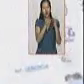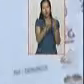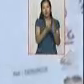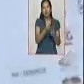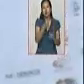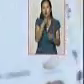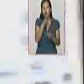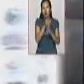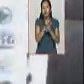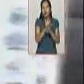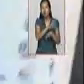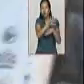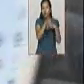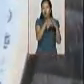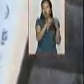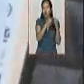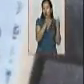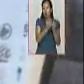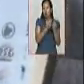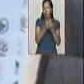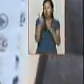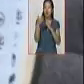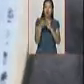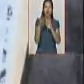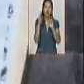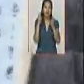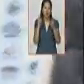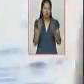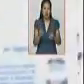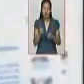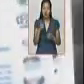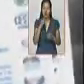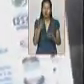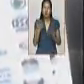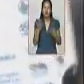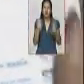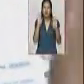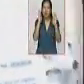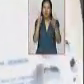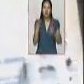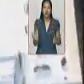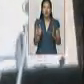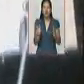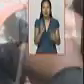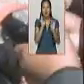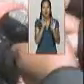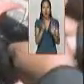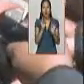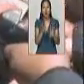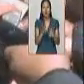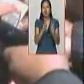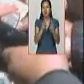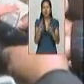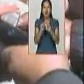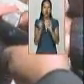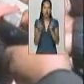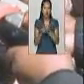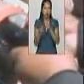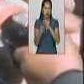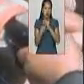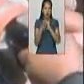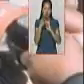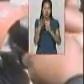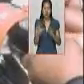en contra del candidato presidencial del pdc por incitar al odio la homofobia y la transfobia ha pisoteado la